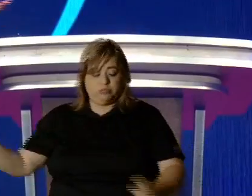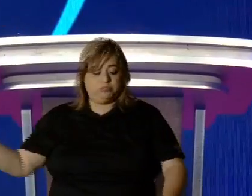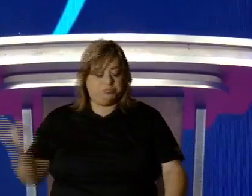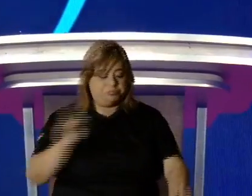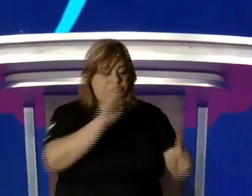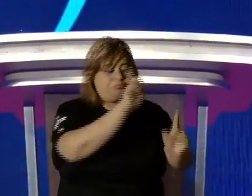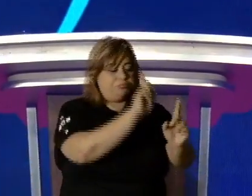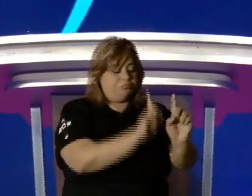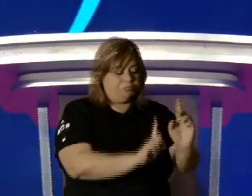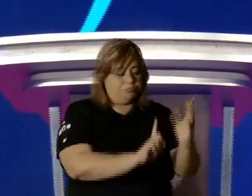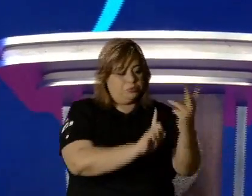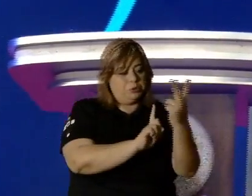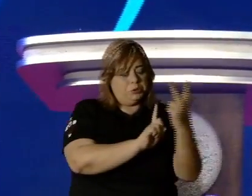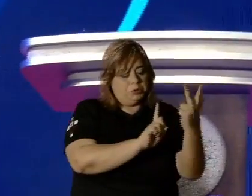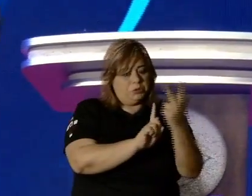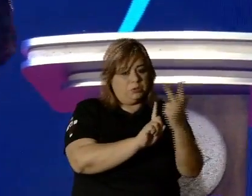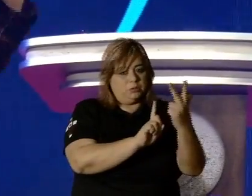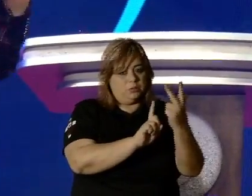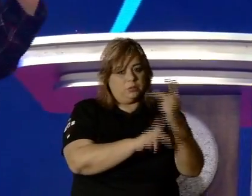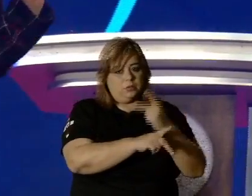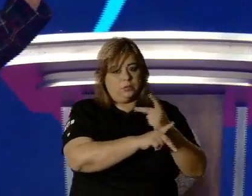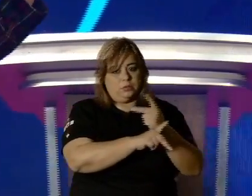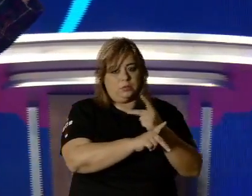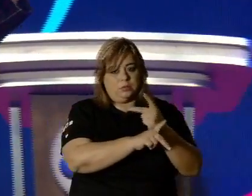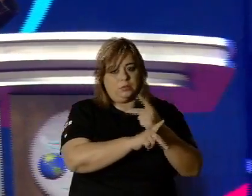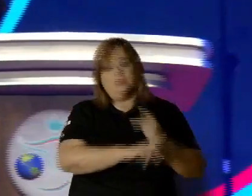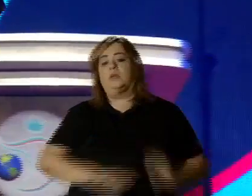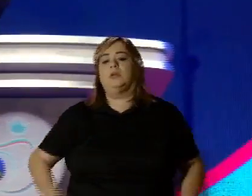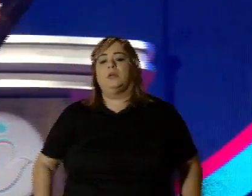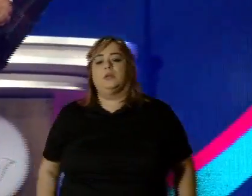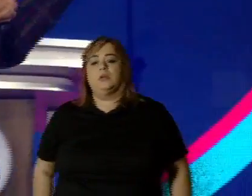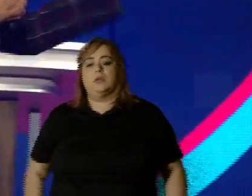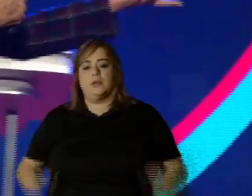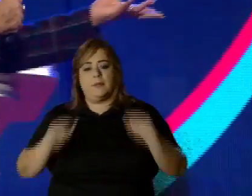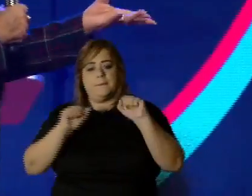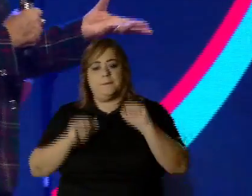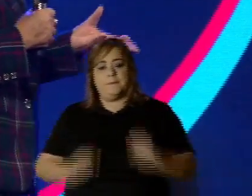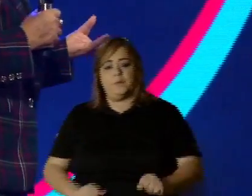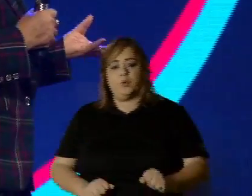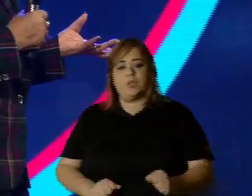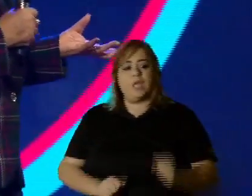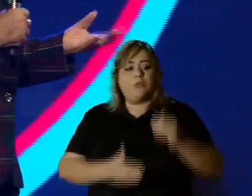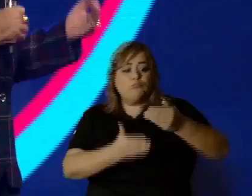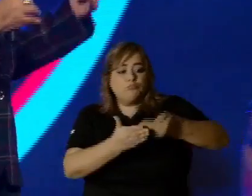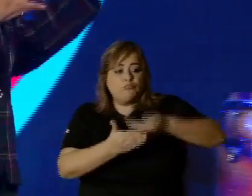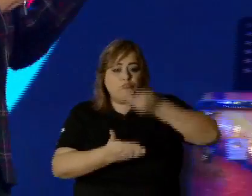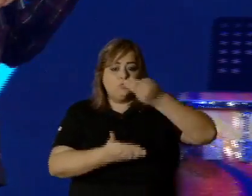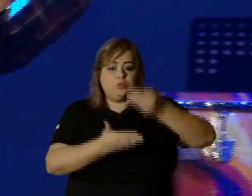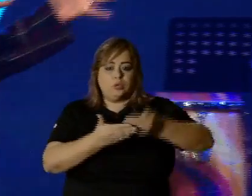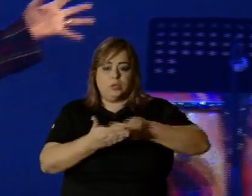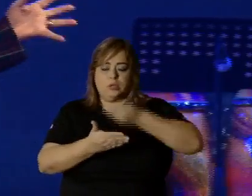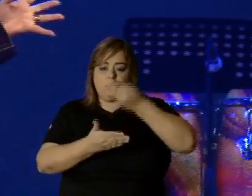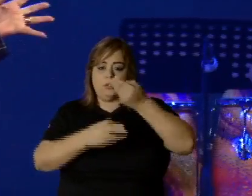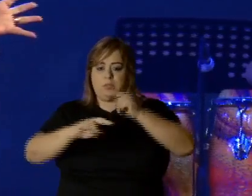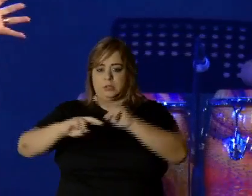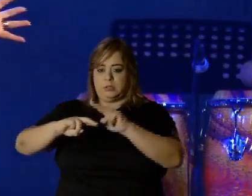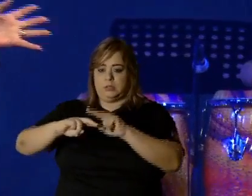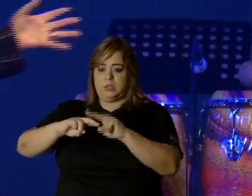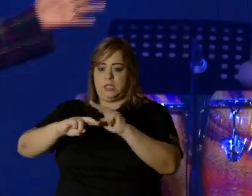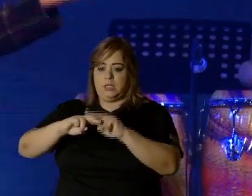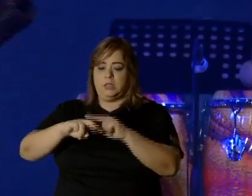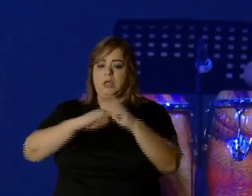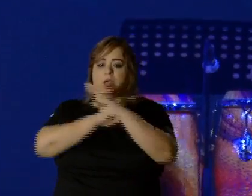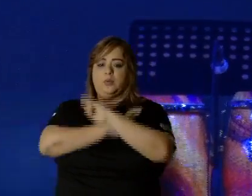alaba. Usted me dirá, ¿con qué se come eso? Un tapuré. Podía ir a comerse su sopita, podía sentarse en el sofá